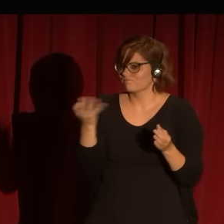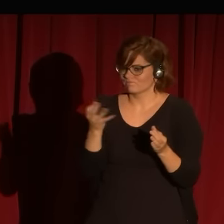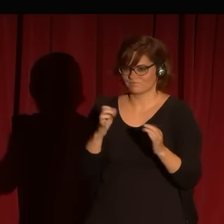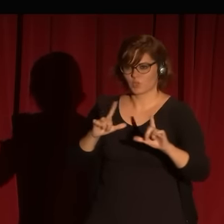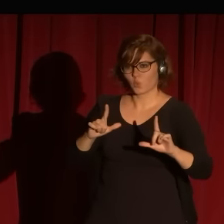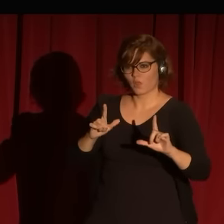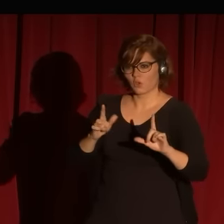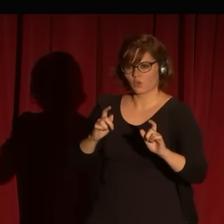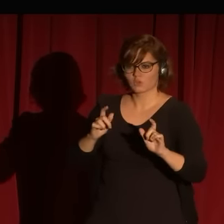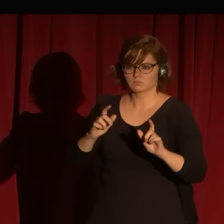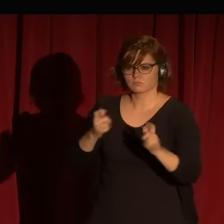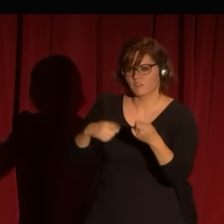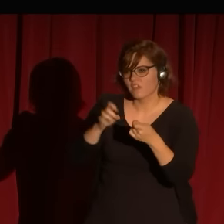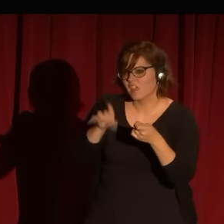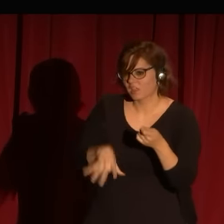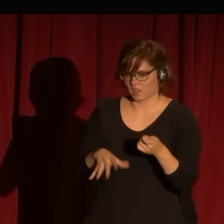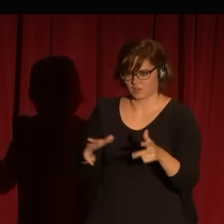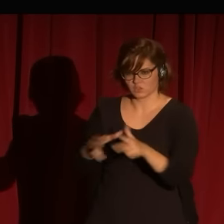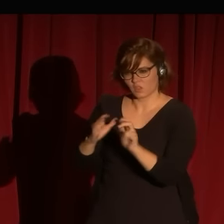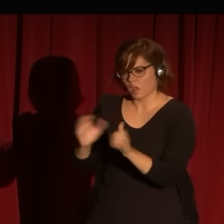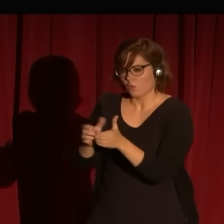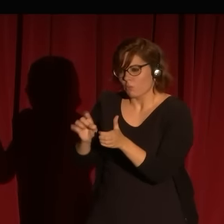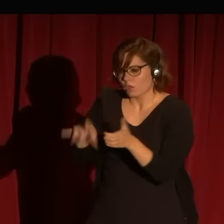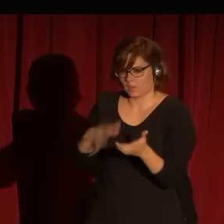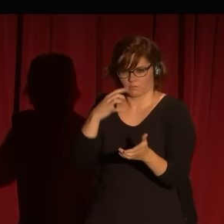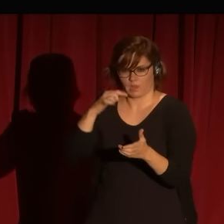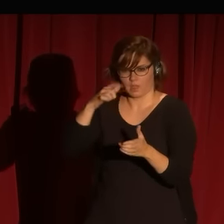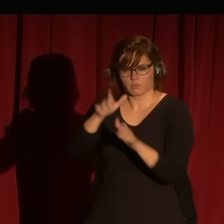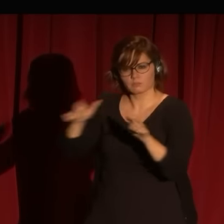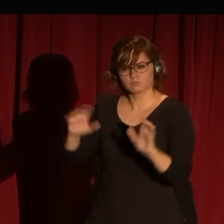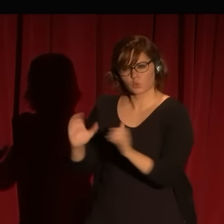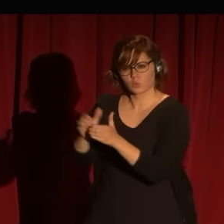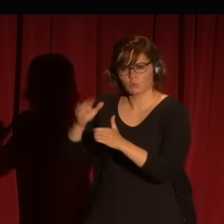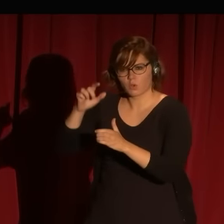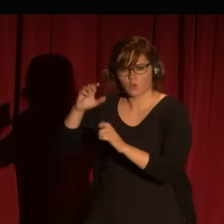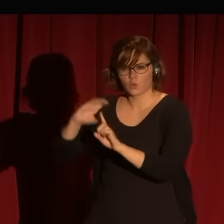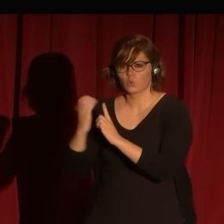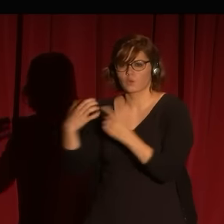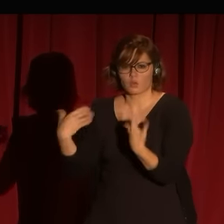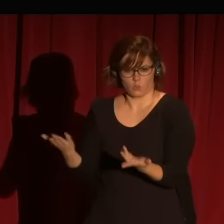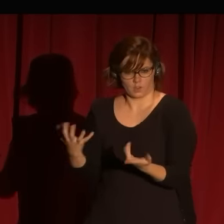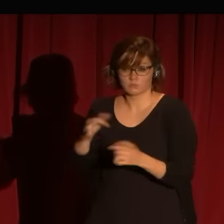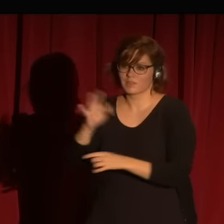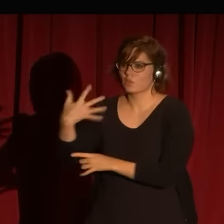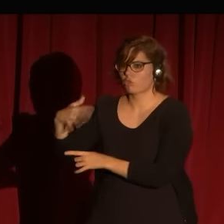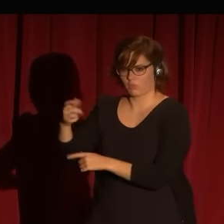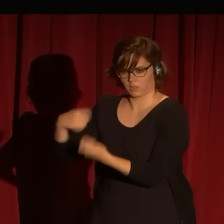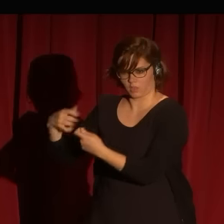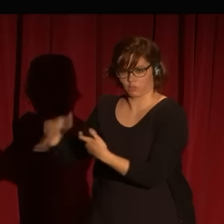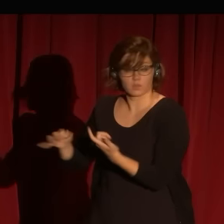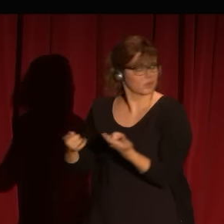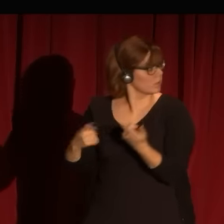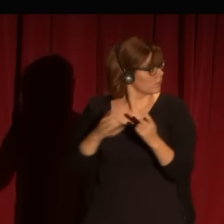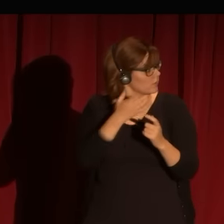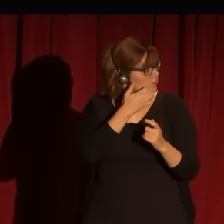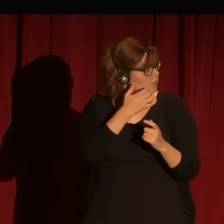qué personas para qué segmento social y económico y cultural y de dónde Yo diría que cuadros como el que tenéis en